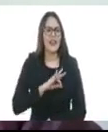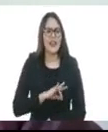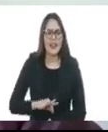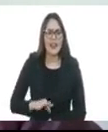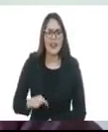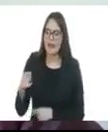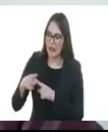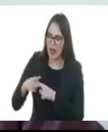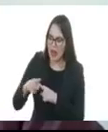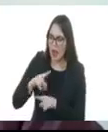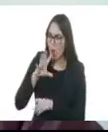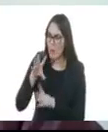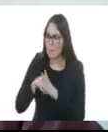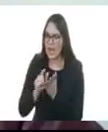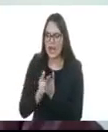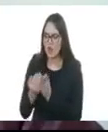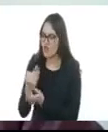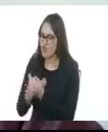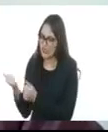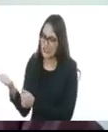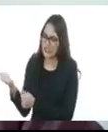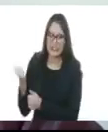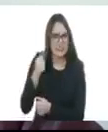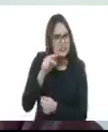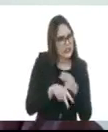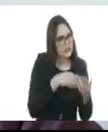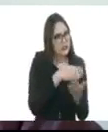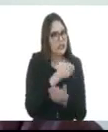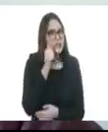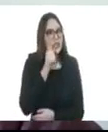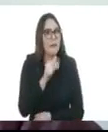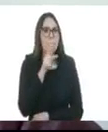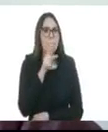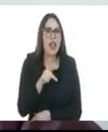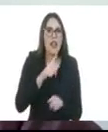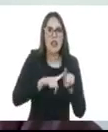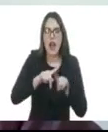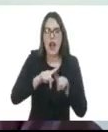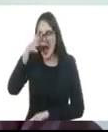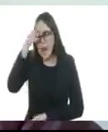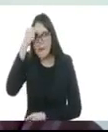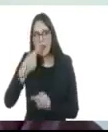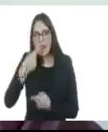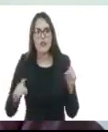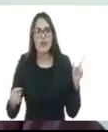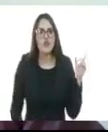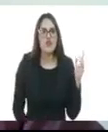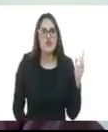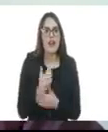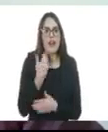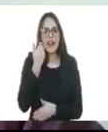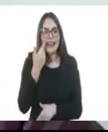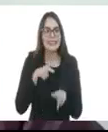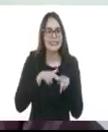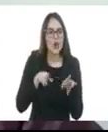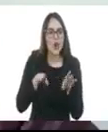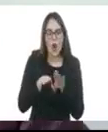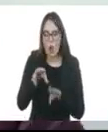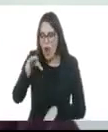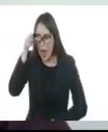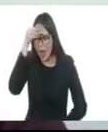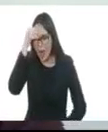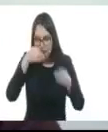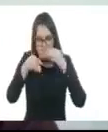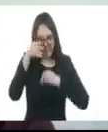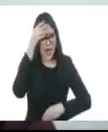todo, y todos aprendiendo una palabra nueva, saliendo e intentando practicarlo. Pero